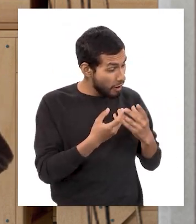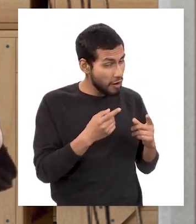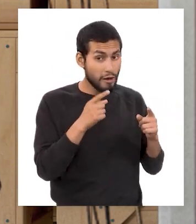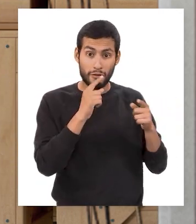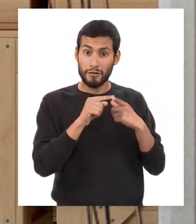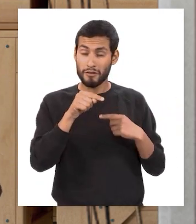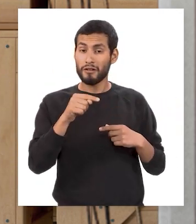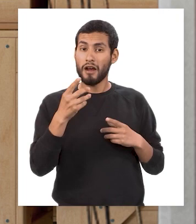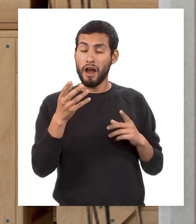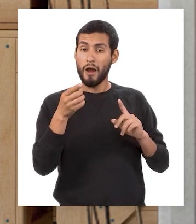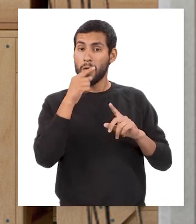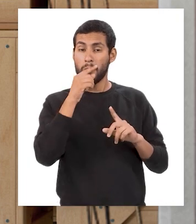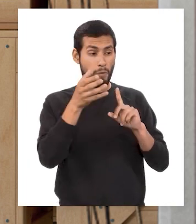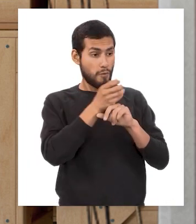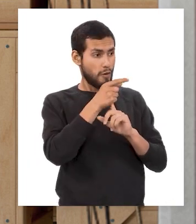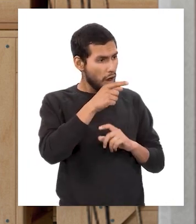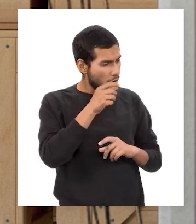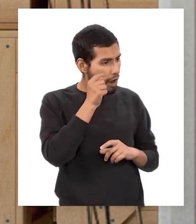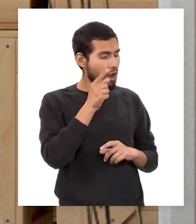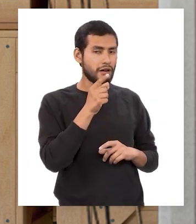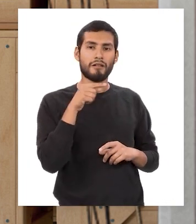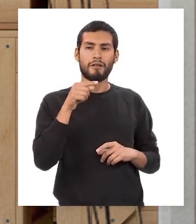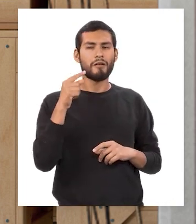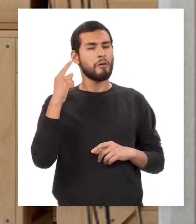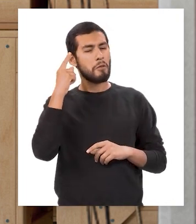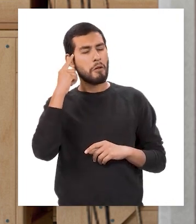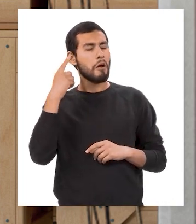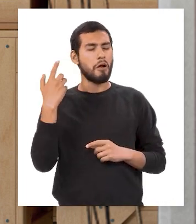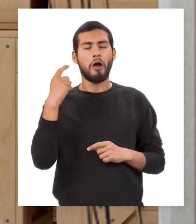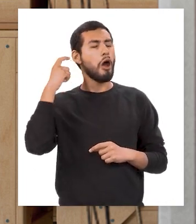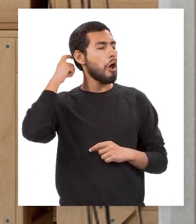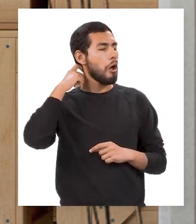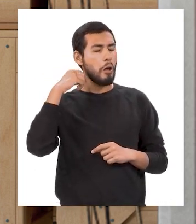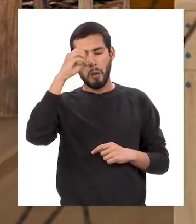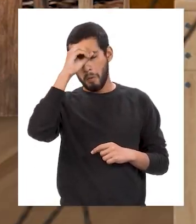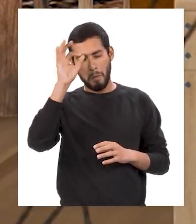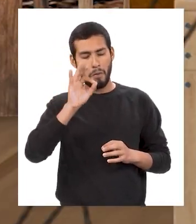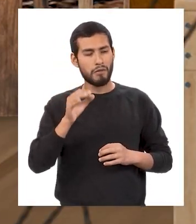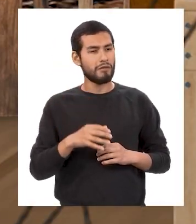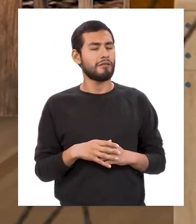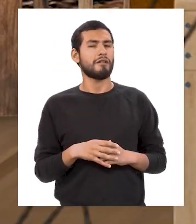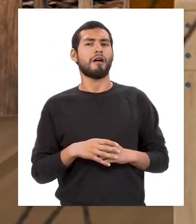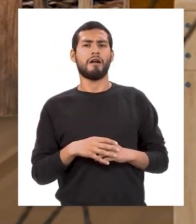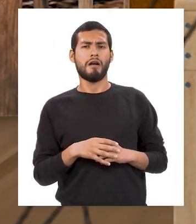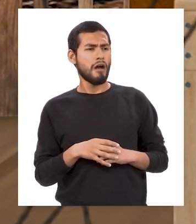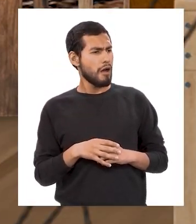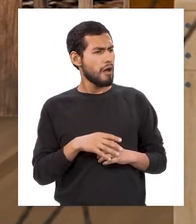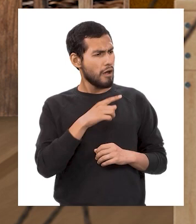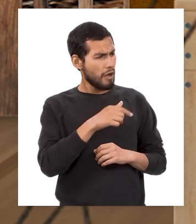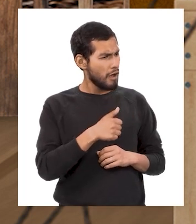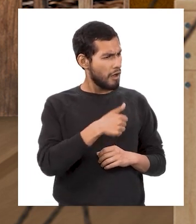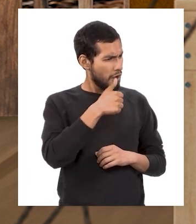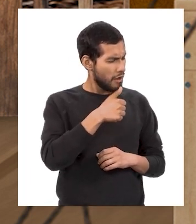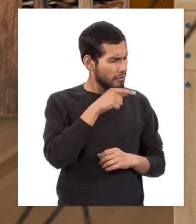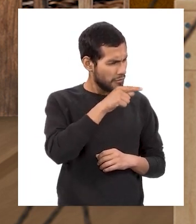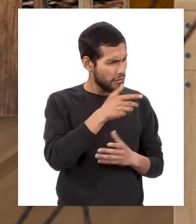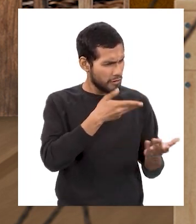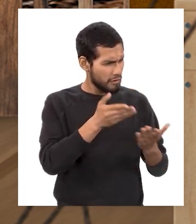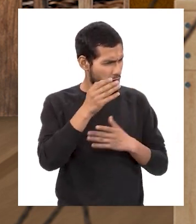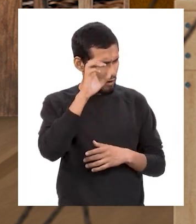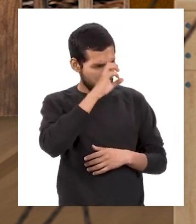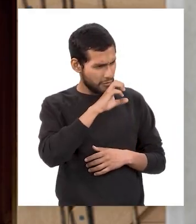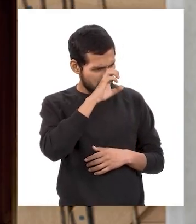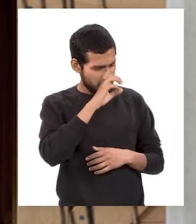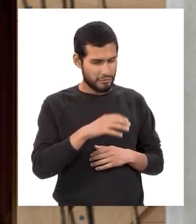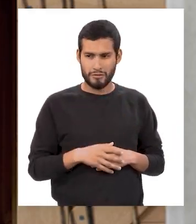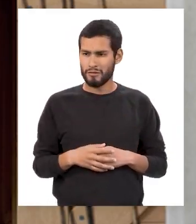a excepción del rapto de la mujer, fingía ignorar todo. Pero entonces, ¿su jefe busca llevar a esa joven a